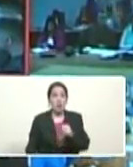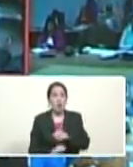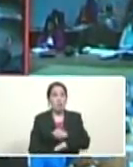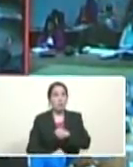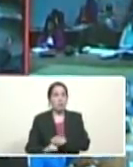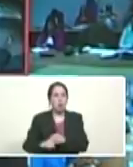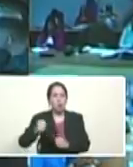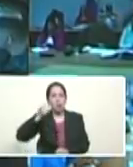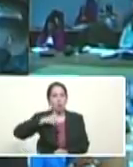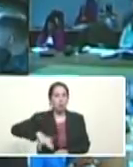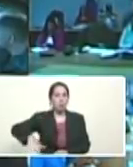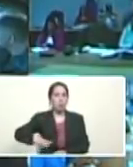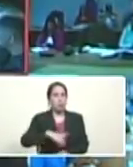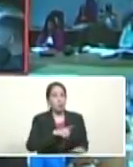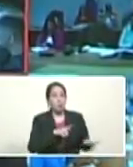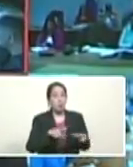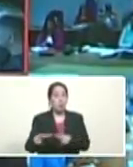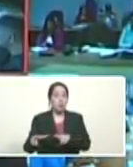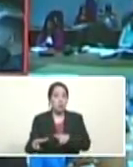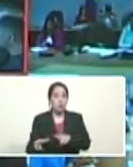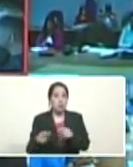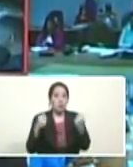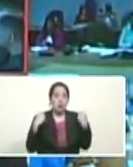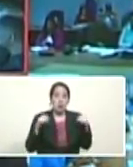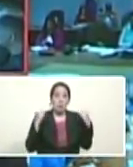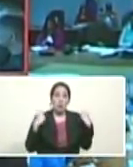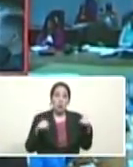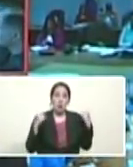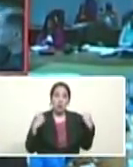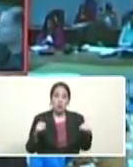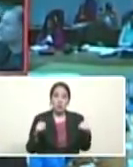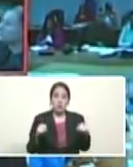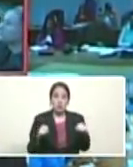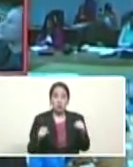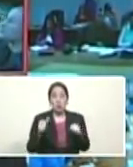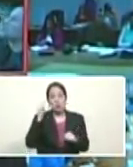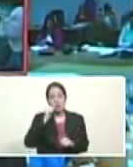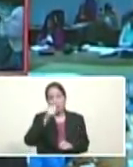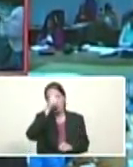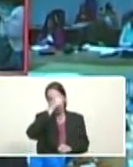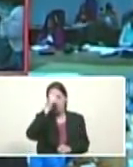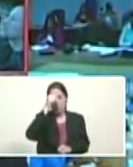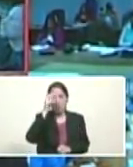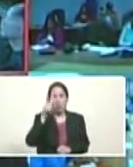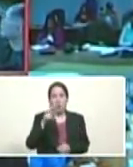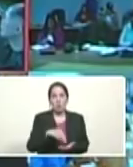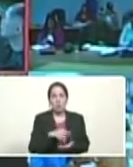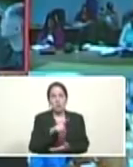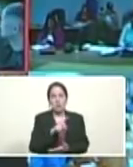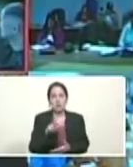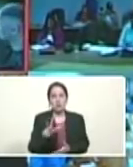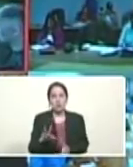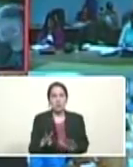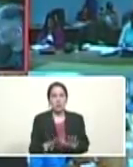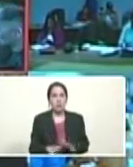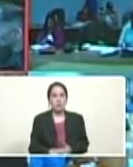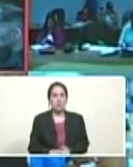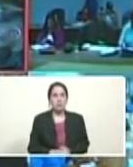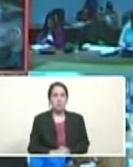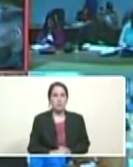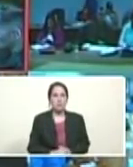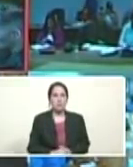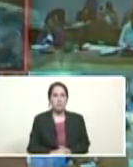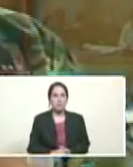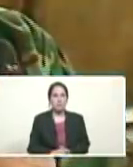pueblo listos para los ejercicios a la karina rote 2019 por favor almirante muchas gracias amigo santi